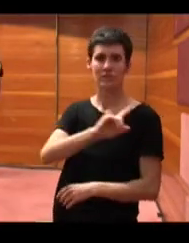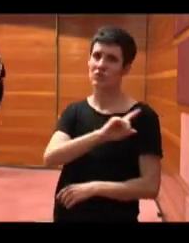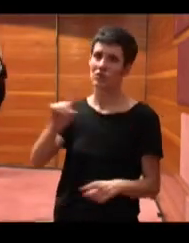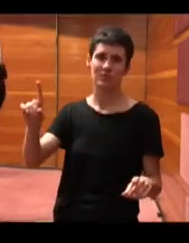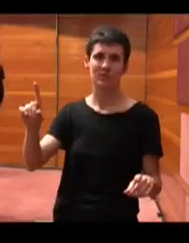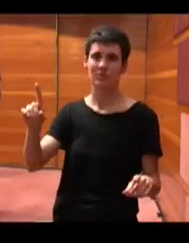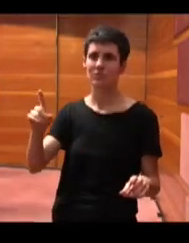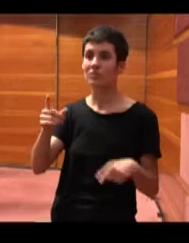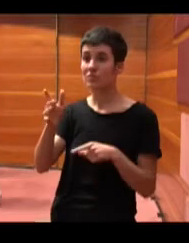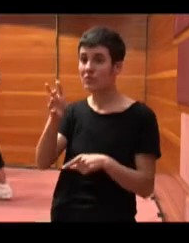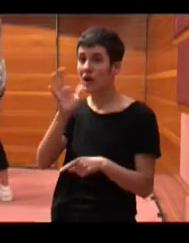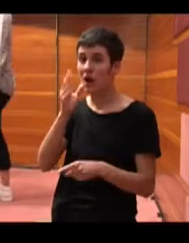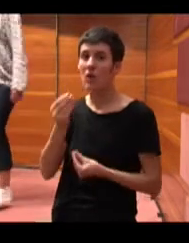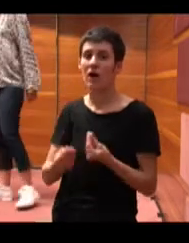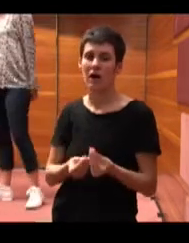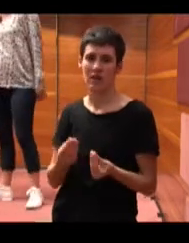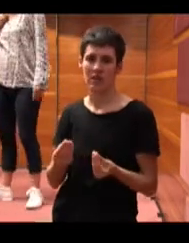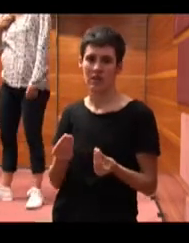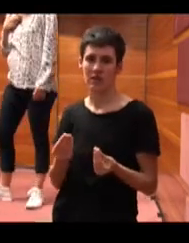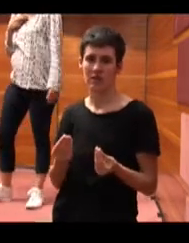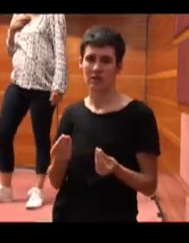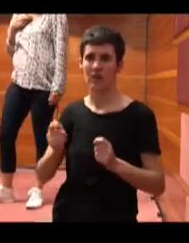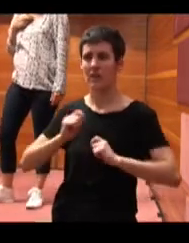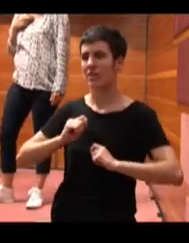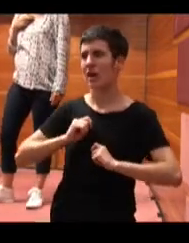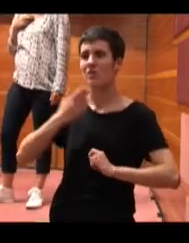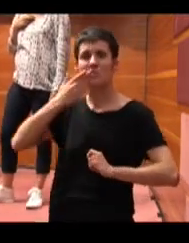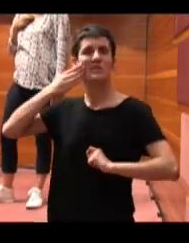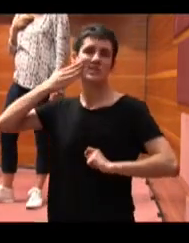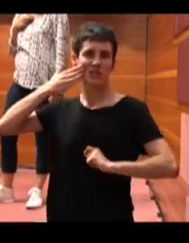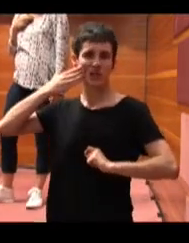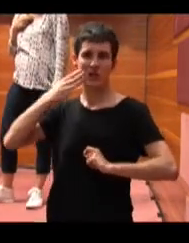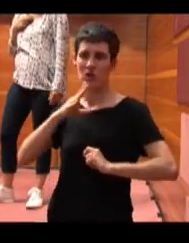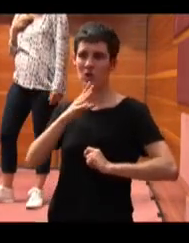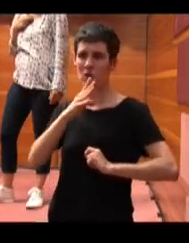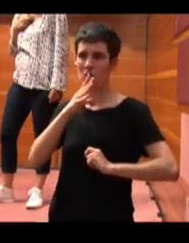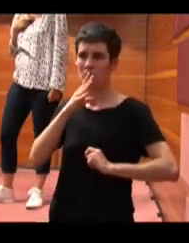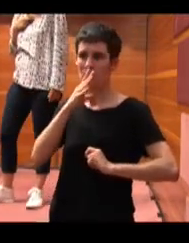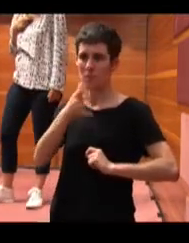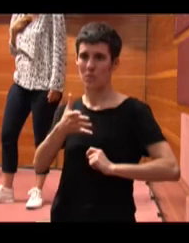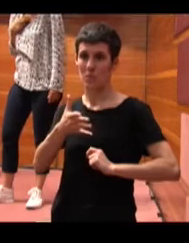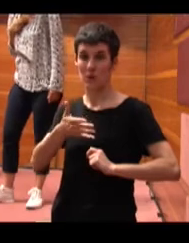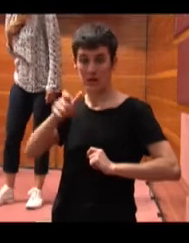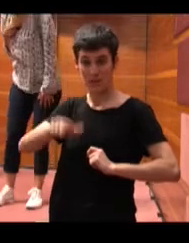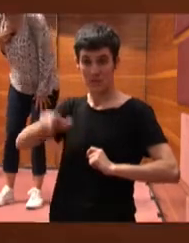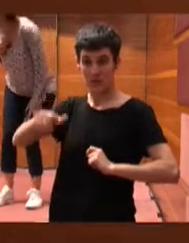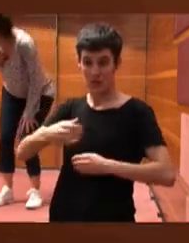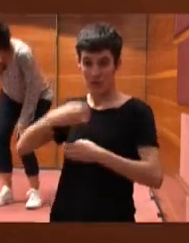¿Evian qué hace? Me da reconocimiento, me da prestigio. ¿Por qué la gente rellena las botellas de